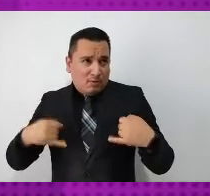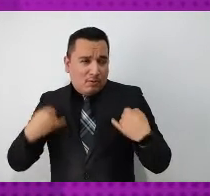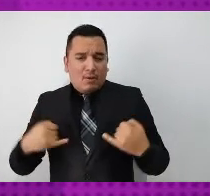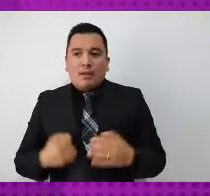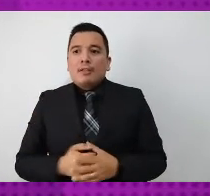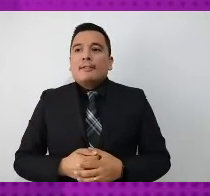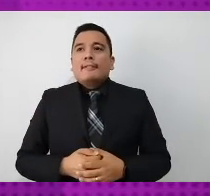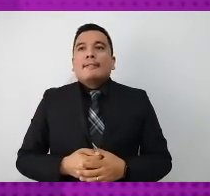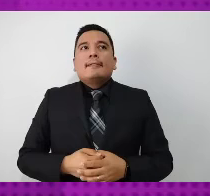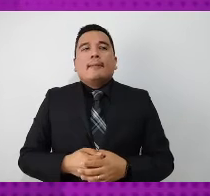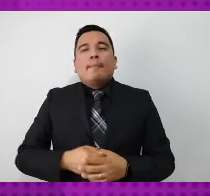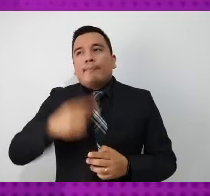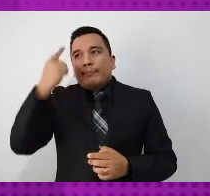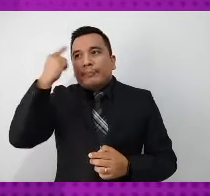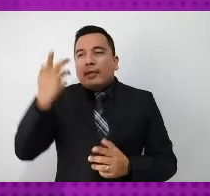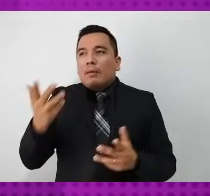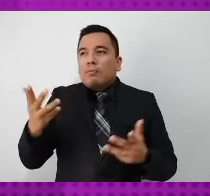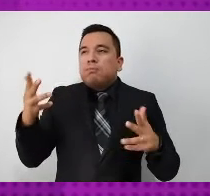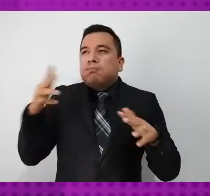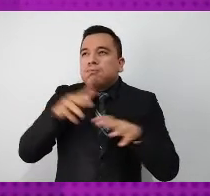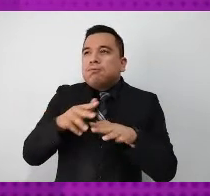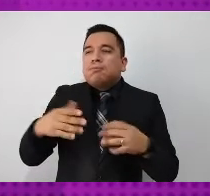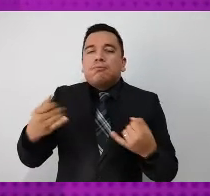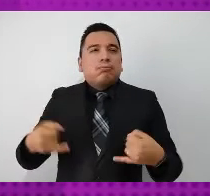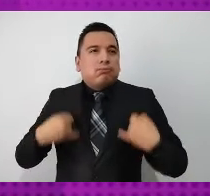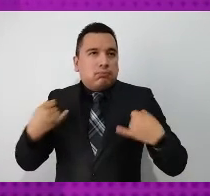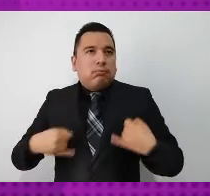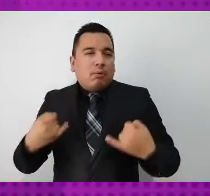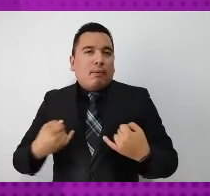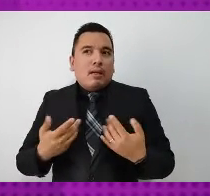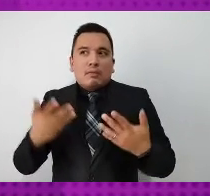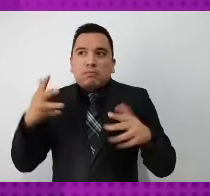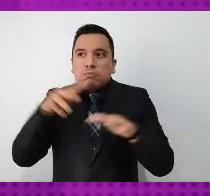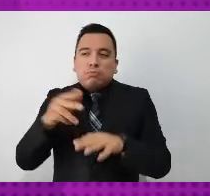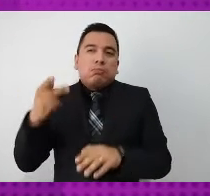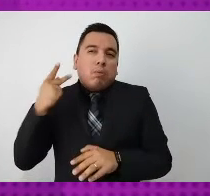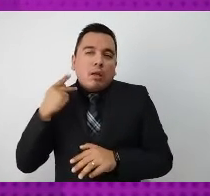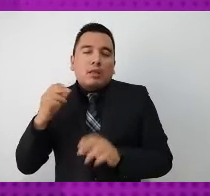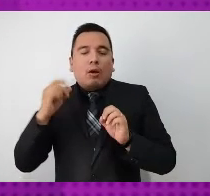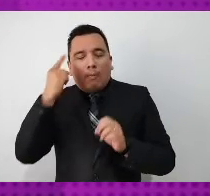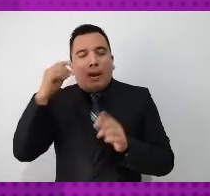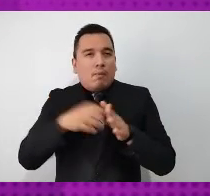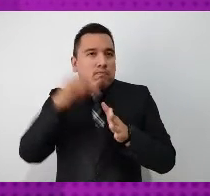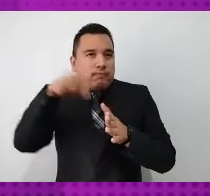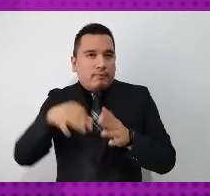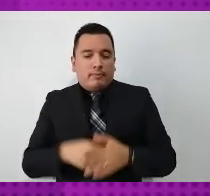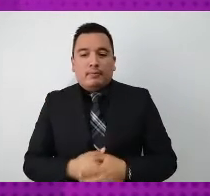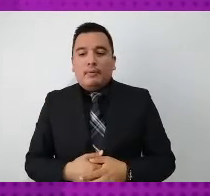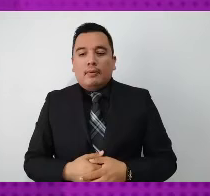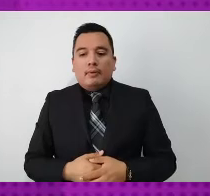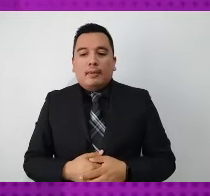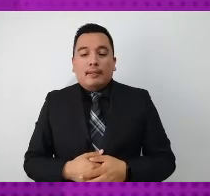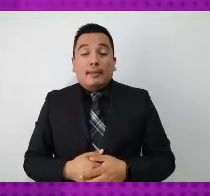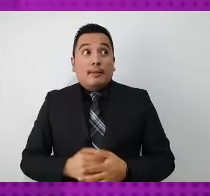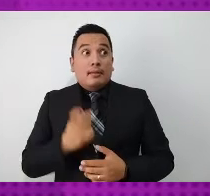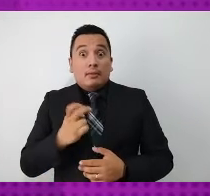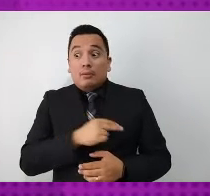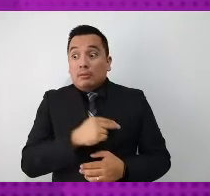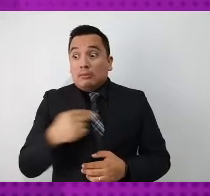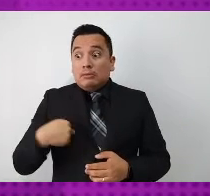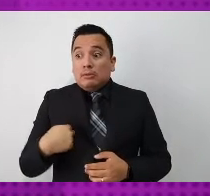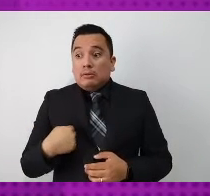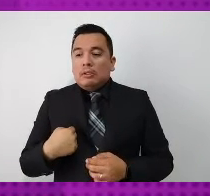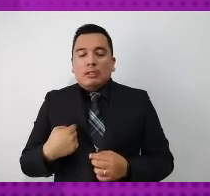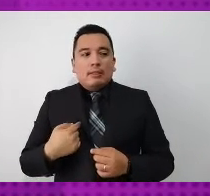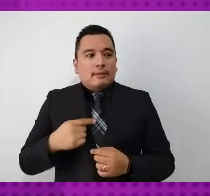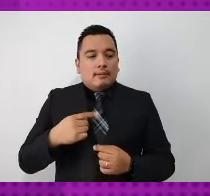inclusión de la juventud en la política y en el ejercicio democrático y fue muy interesante como basándonos en estos tres ejes que